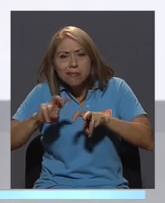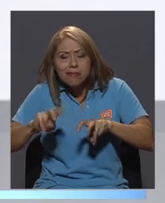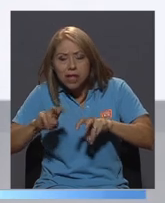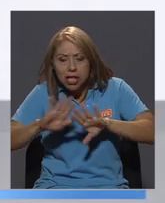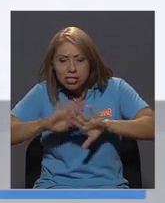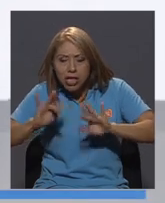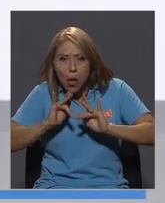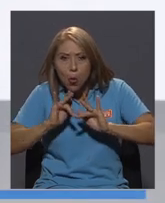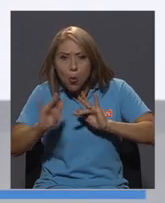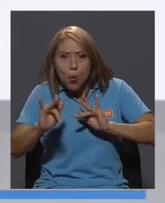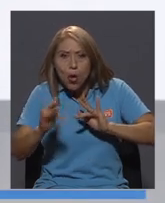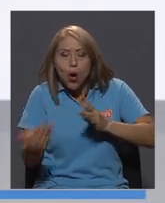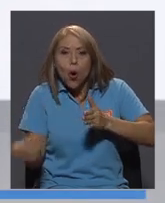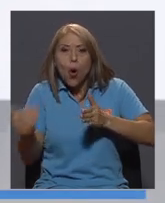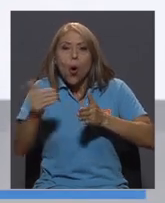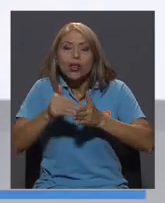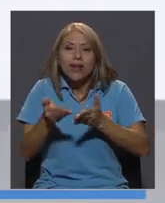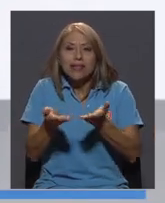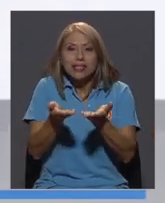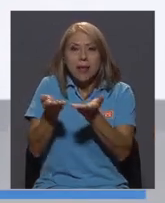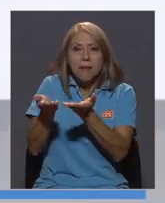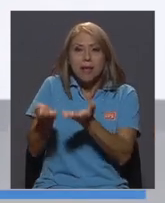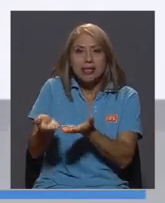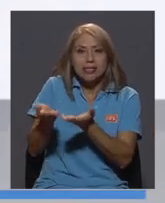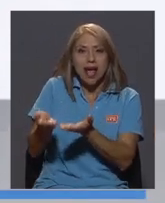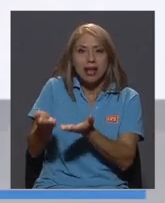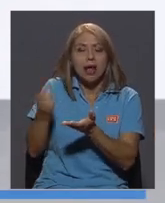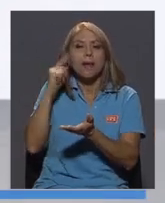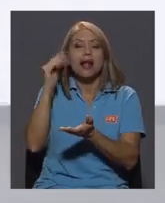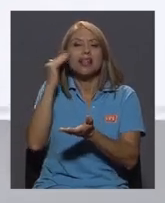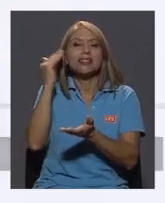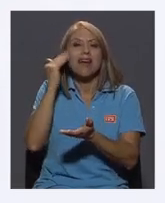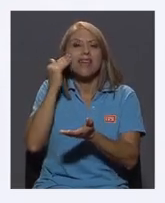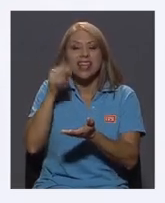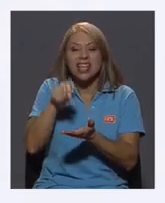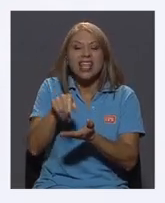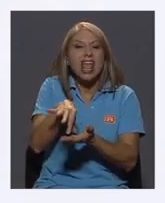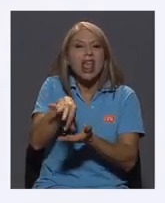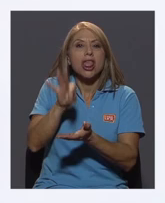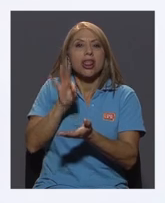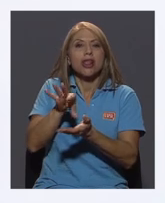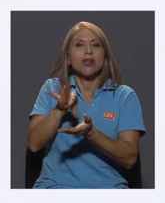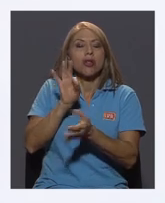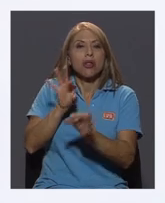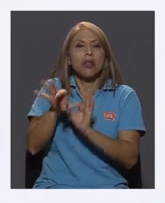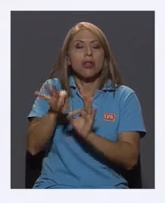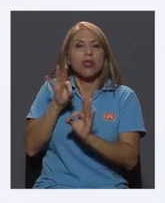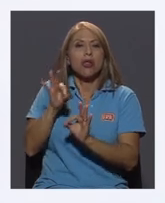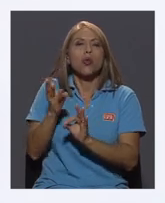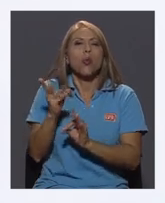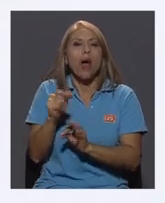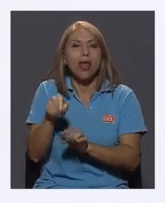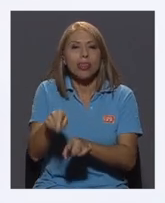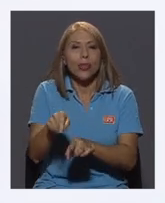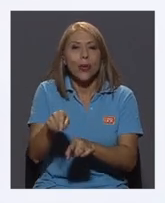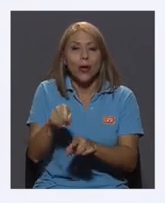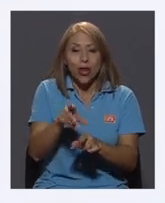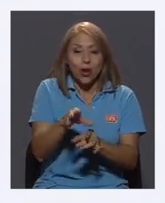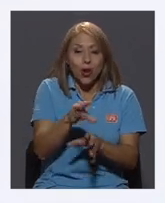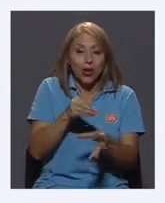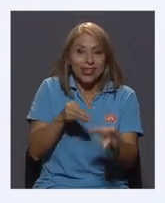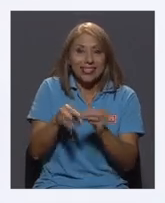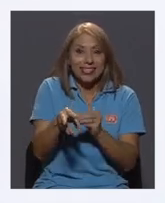tracto ya vacío se volvió a pesar para determinar la cantidad de materia que se haya extraído esta materia se